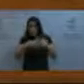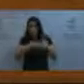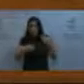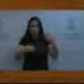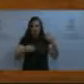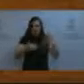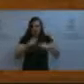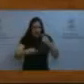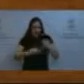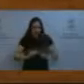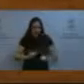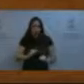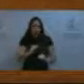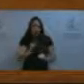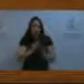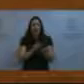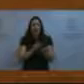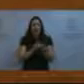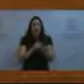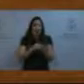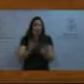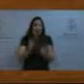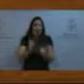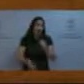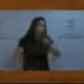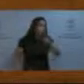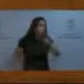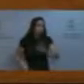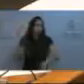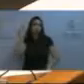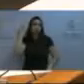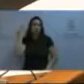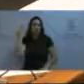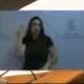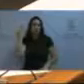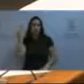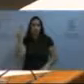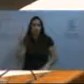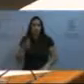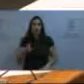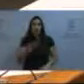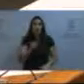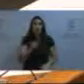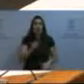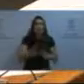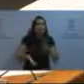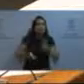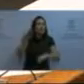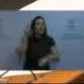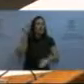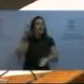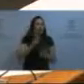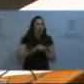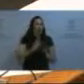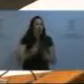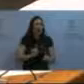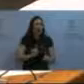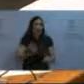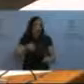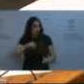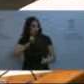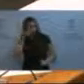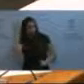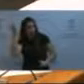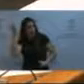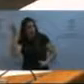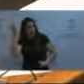familias. ¿O lo niega, señora consejera? ¿No han cobrado precios superiores a esas miles de personas? ¿O nos lo hemos inventado